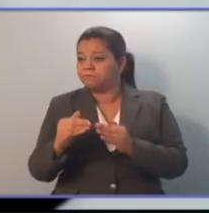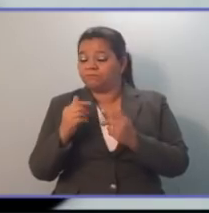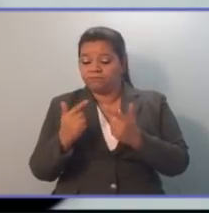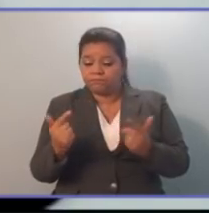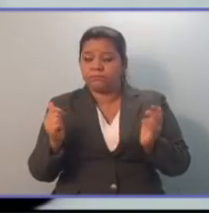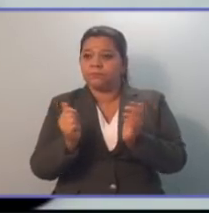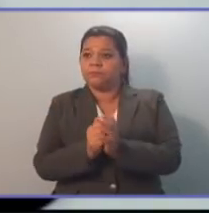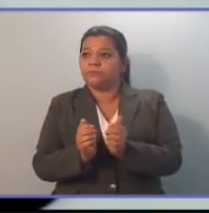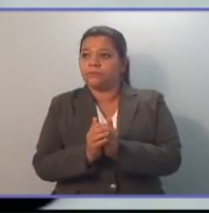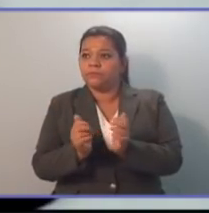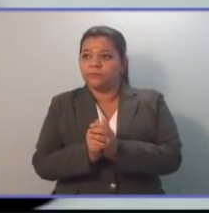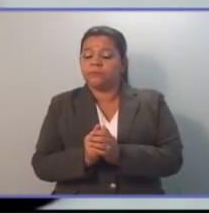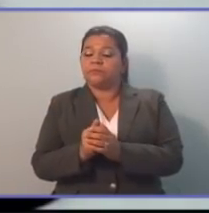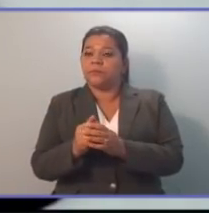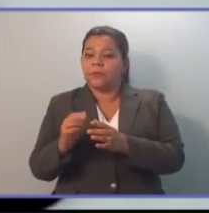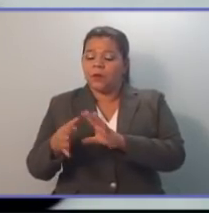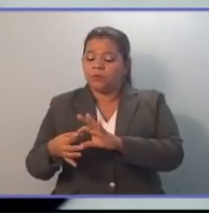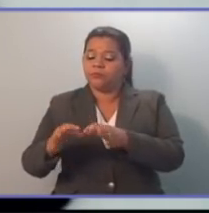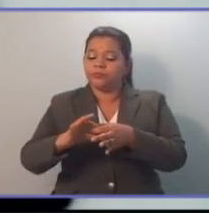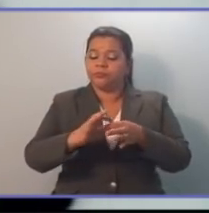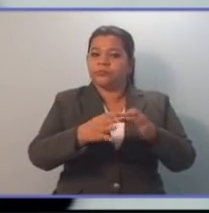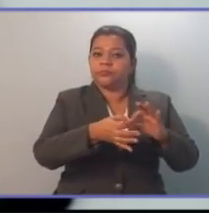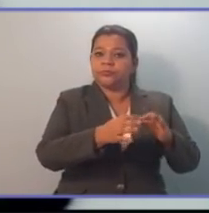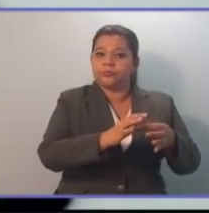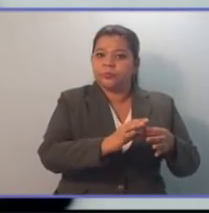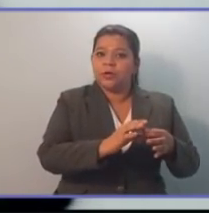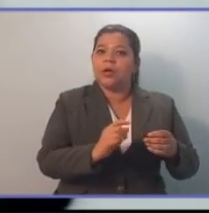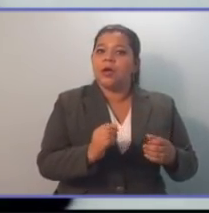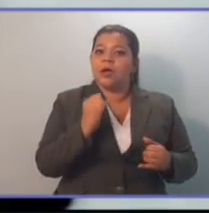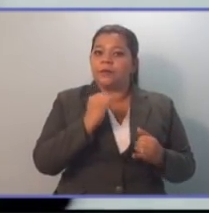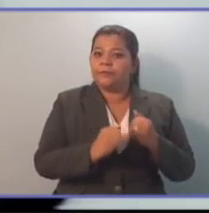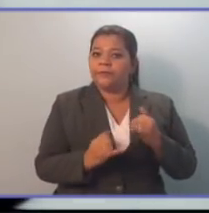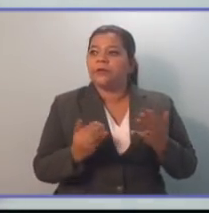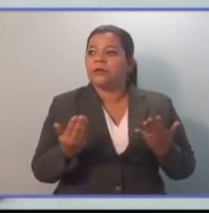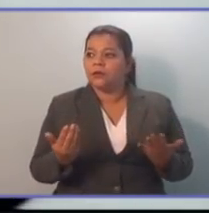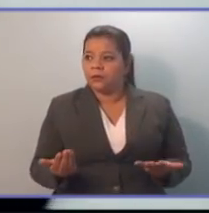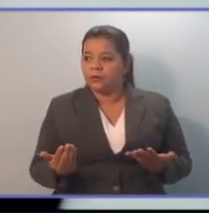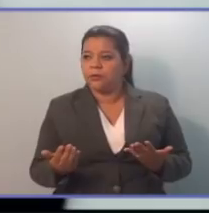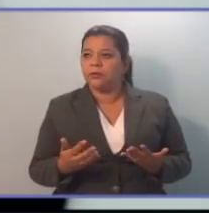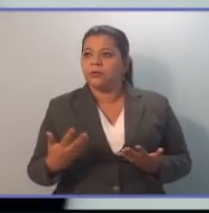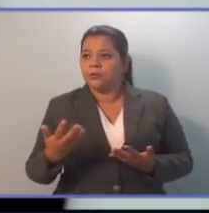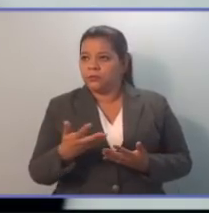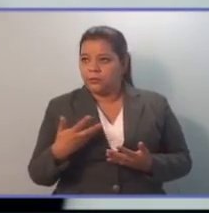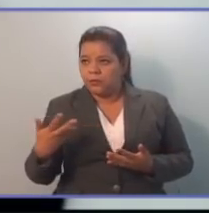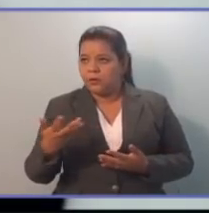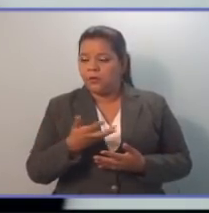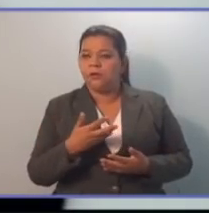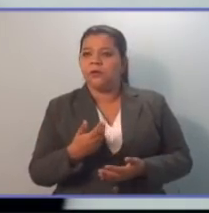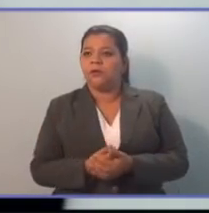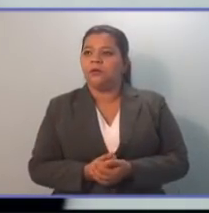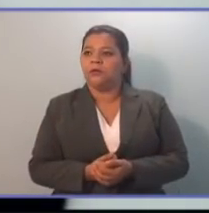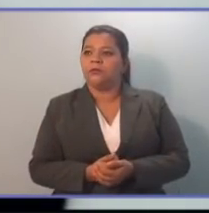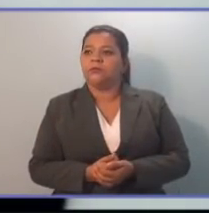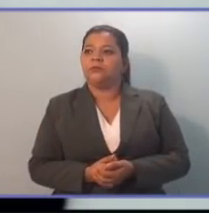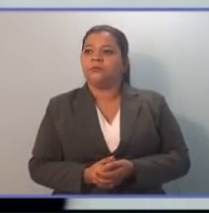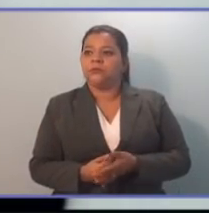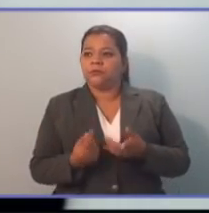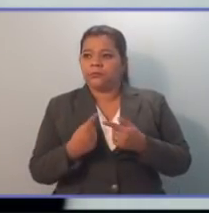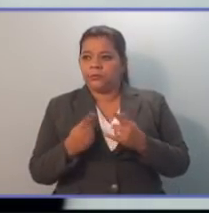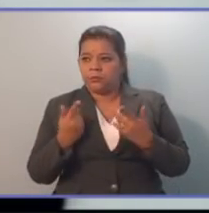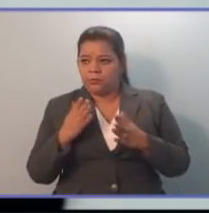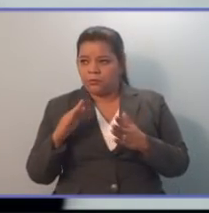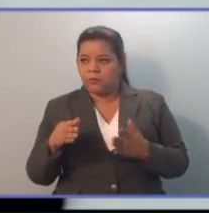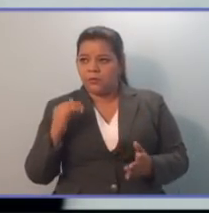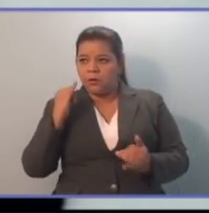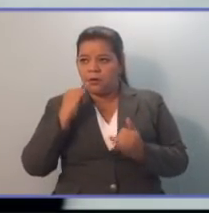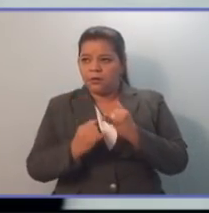de diferentes eslabones, pero que al final lo llevan a uno a un final, a un destino